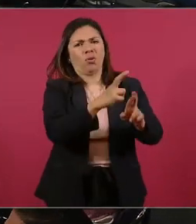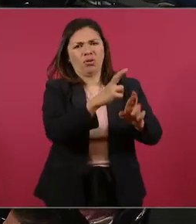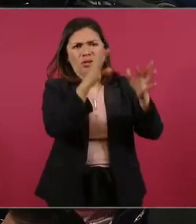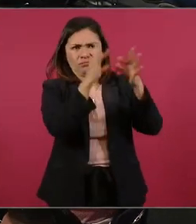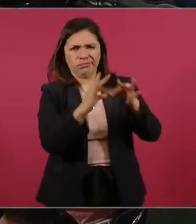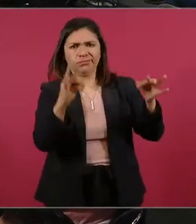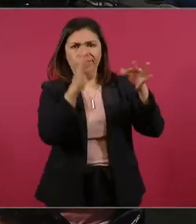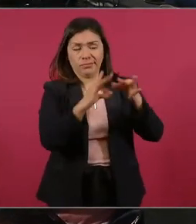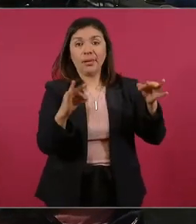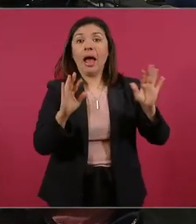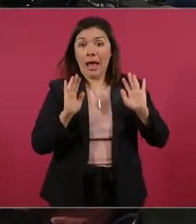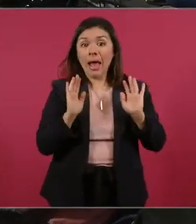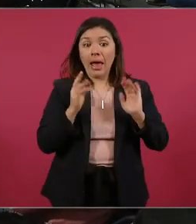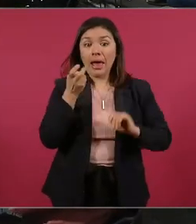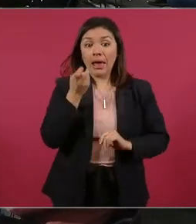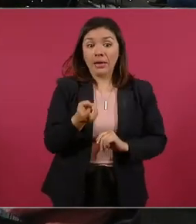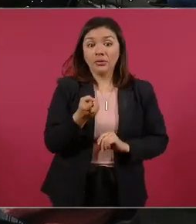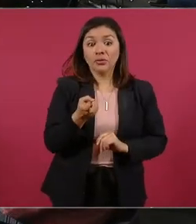tenemos